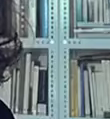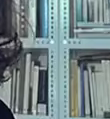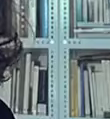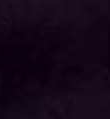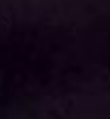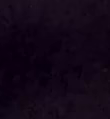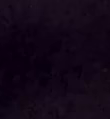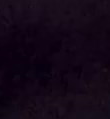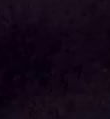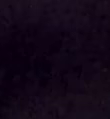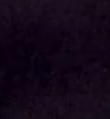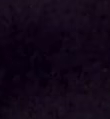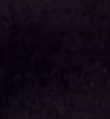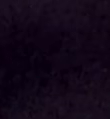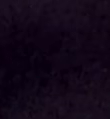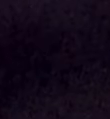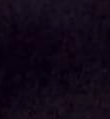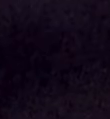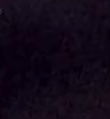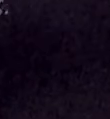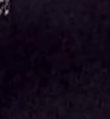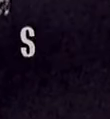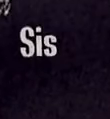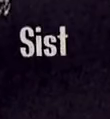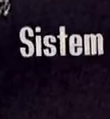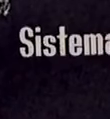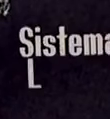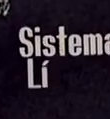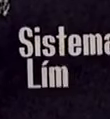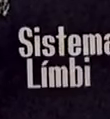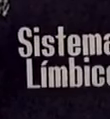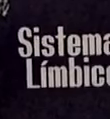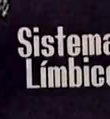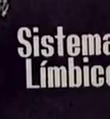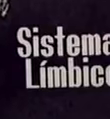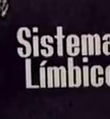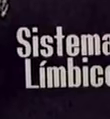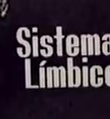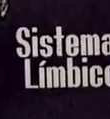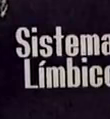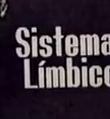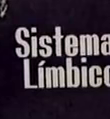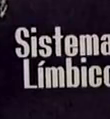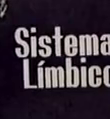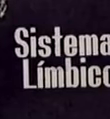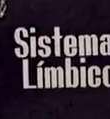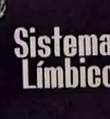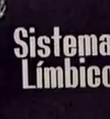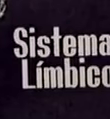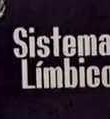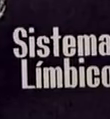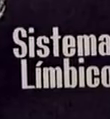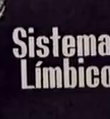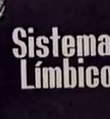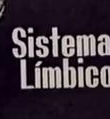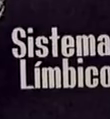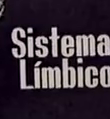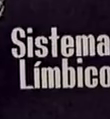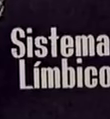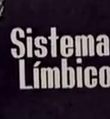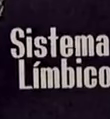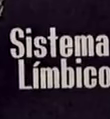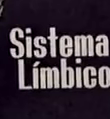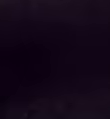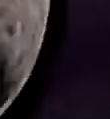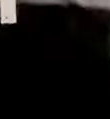cierto? El origen del miedo se encuentra en el sistema límbico. Es el lugar del cerebro donde residen